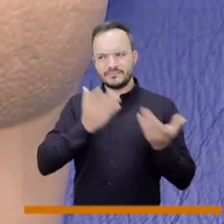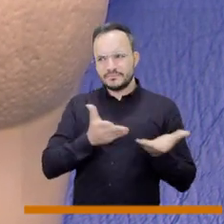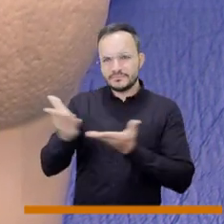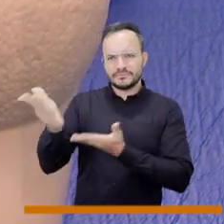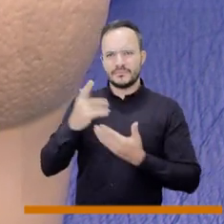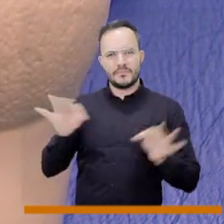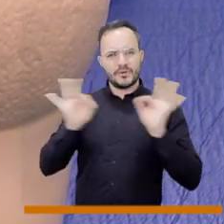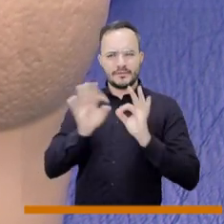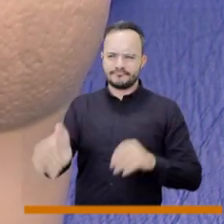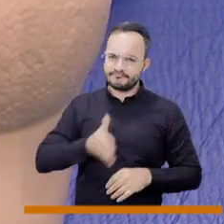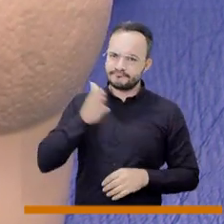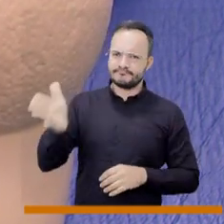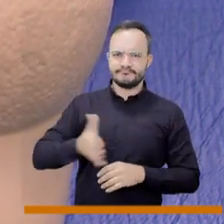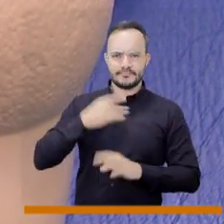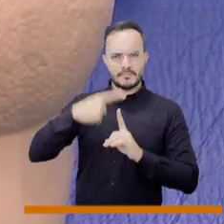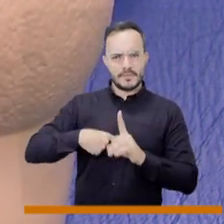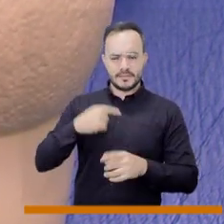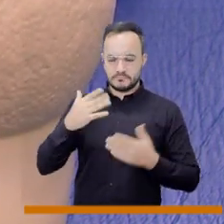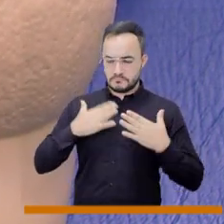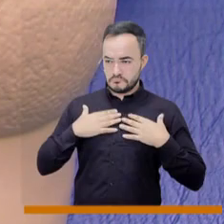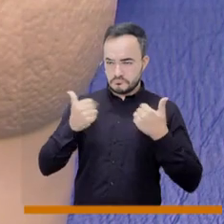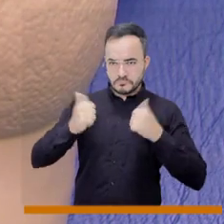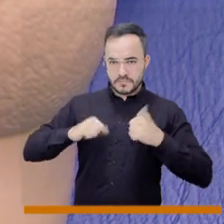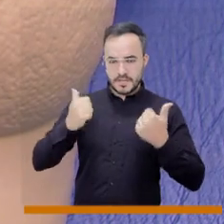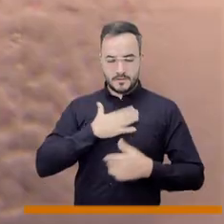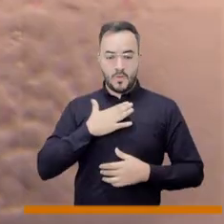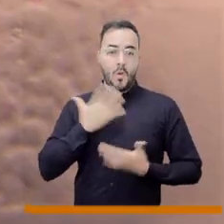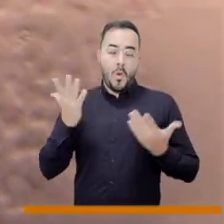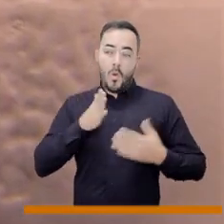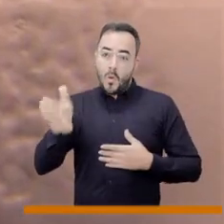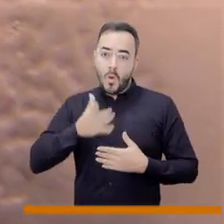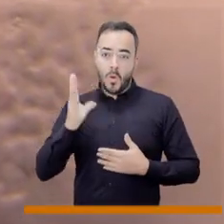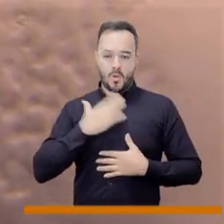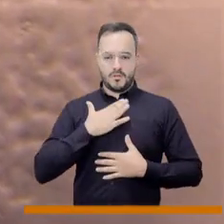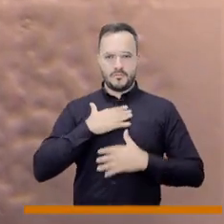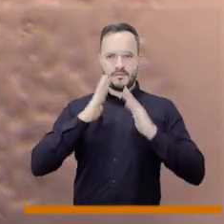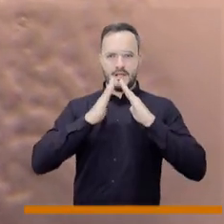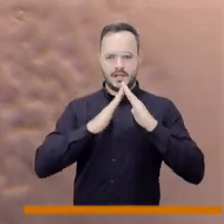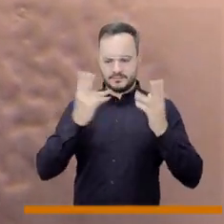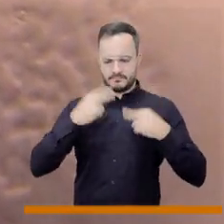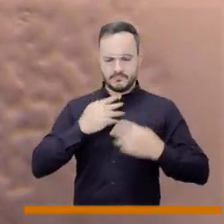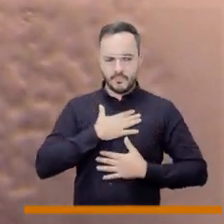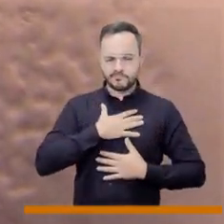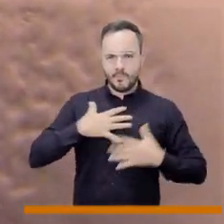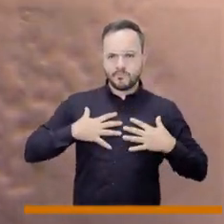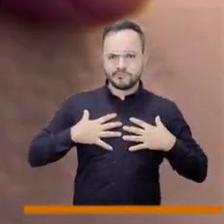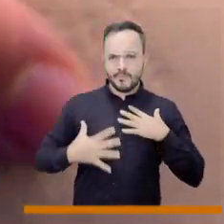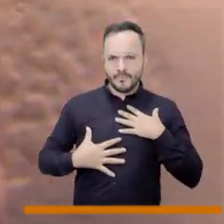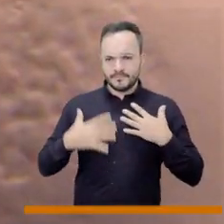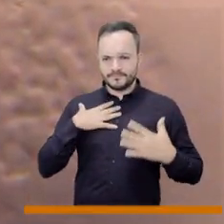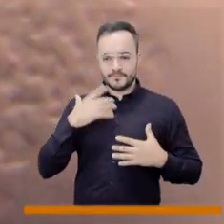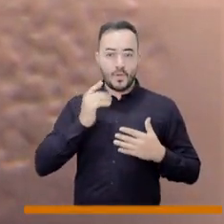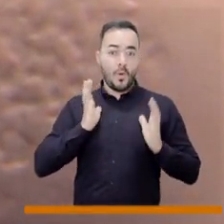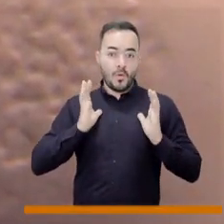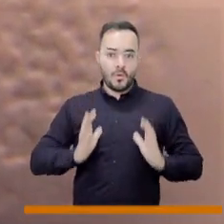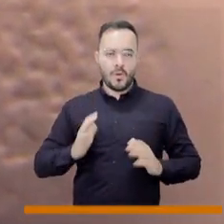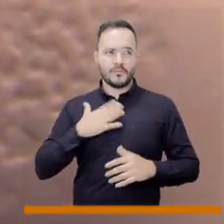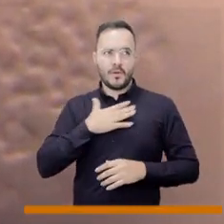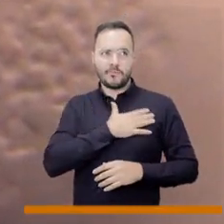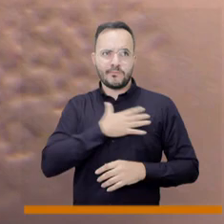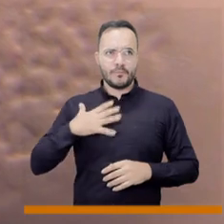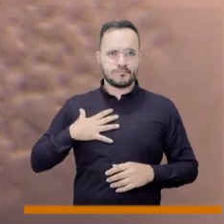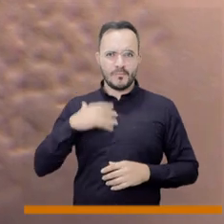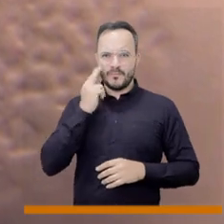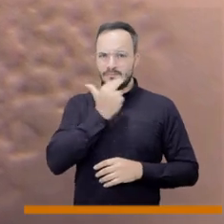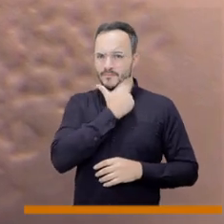que estén haciéndose su autoexamen cada mes, estar pendientes si existe la aparición de masas o de